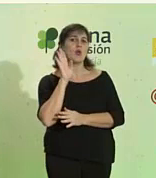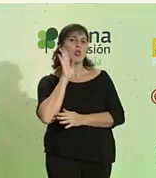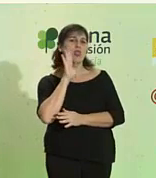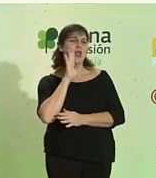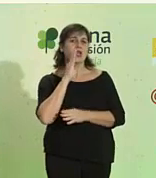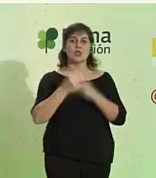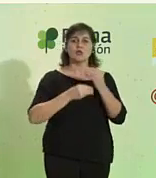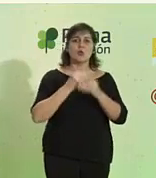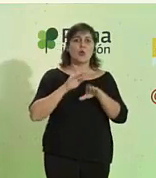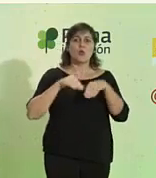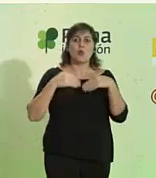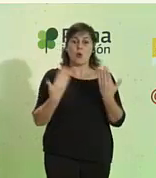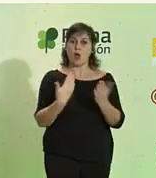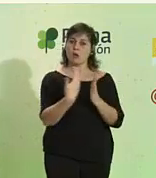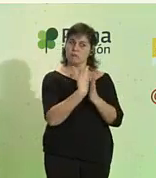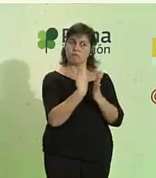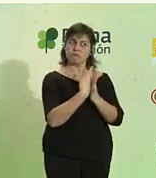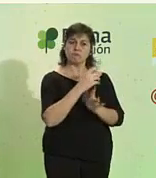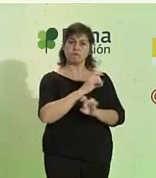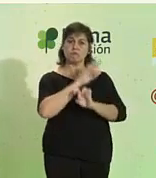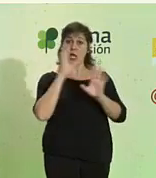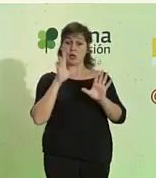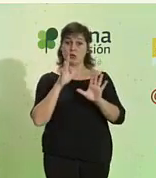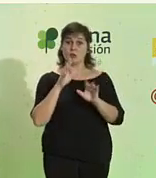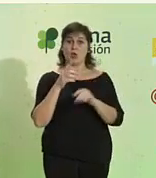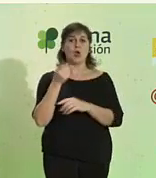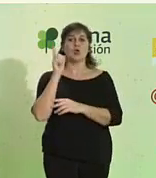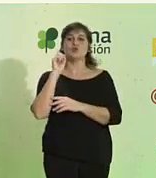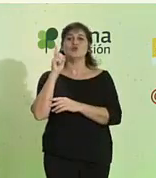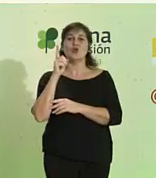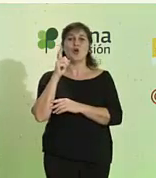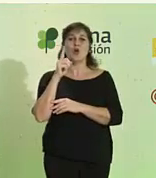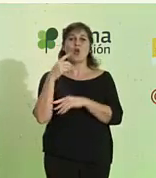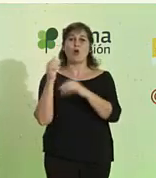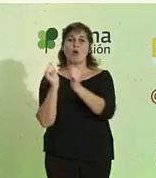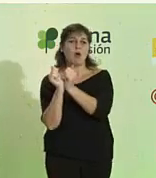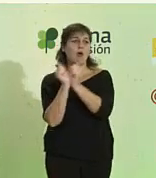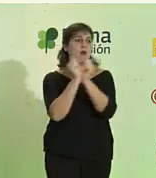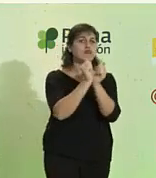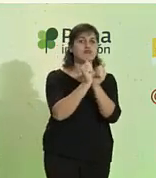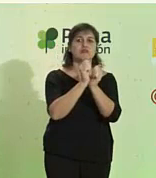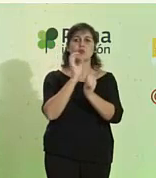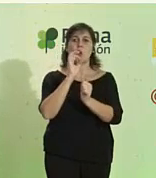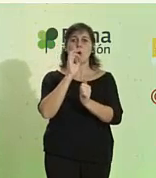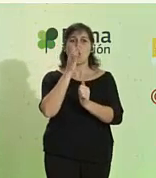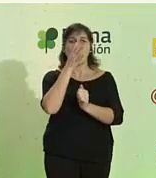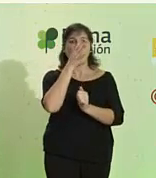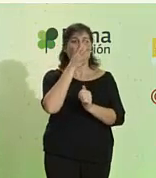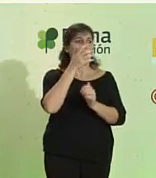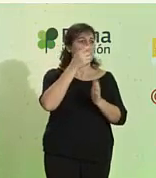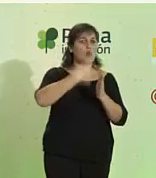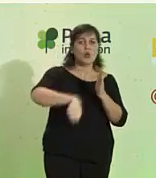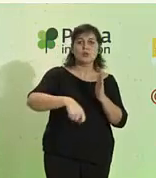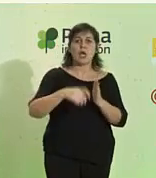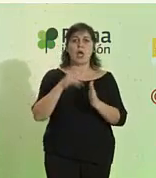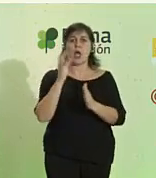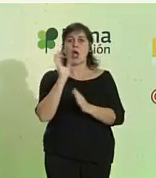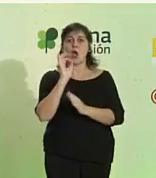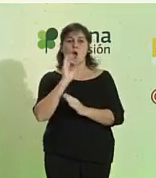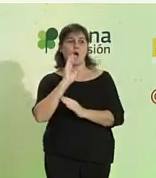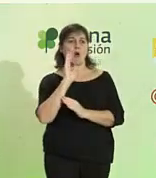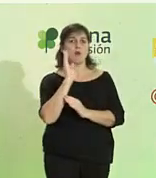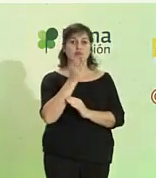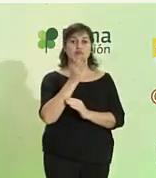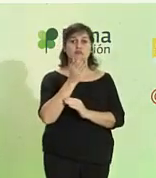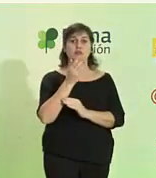ha cometido, no solamente que se nos penalice o se multe por el mero hecho de que mostremos